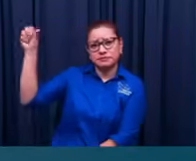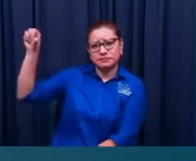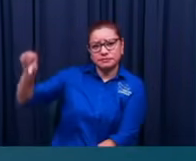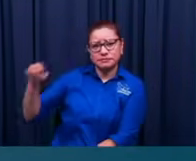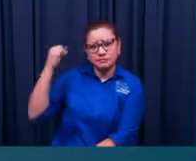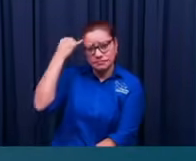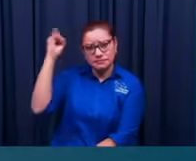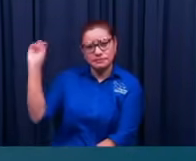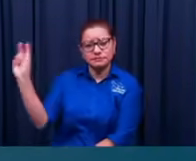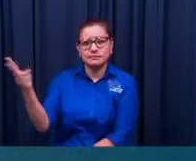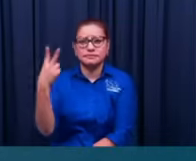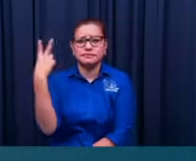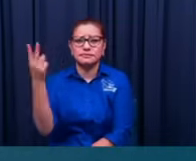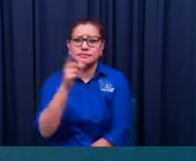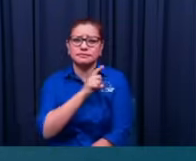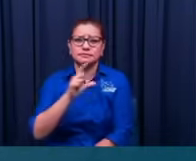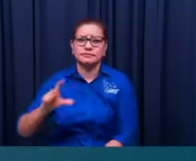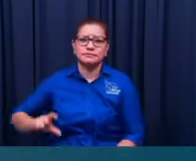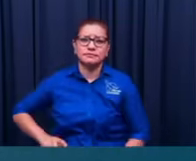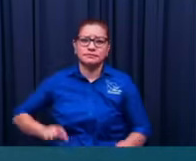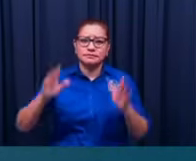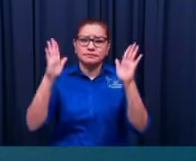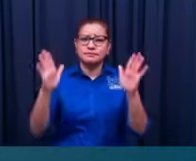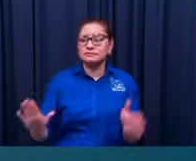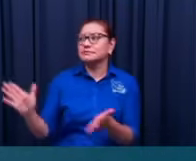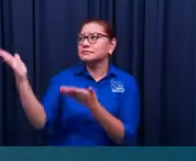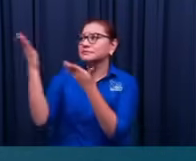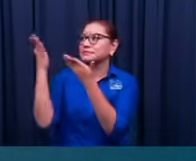ahora imagínense los dos cristianos sirviéndole a Dios.